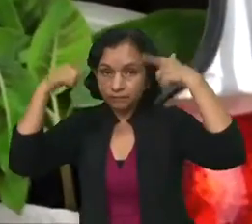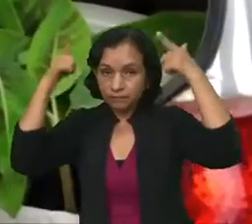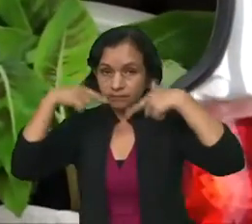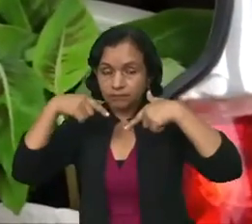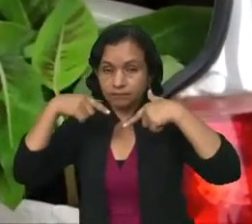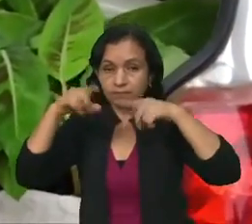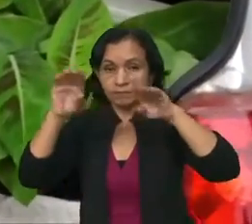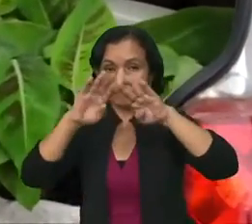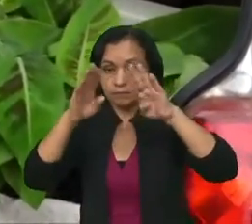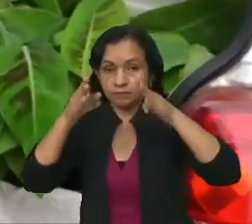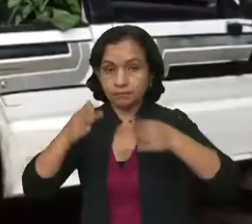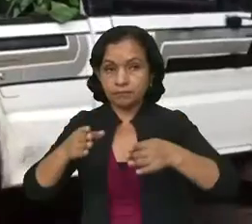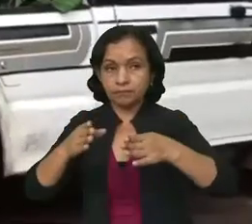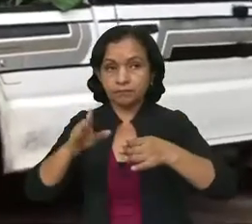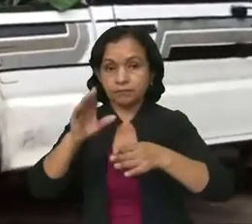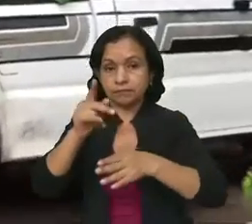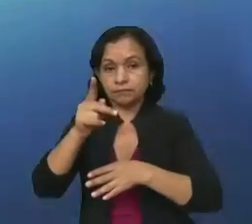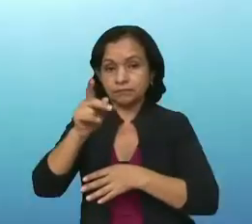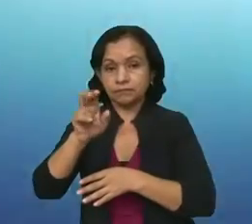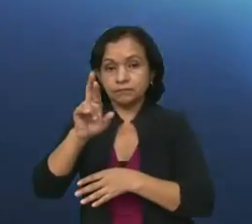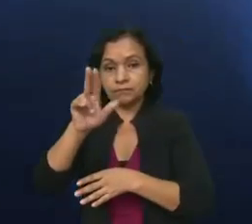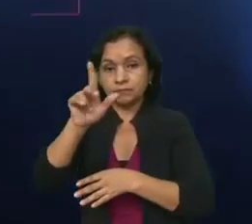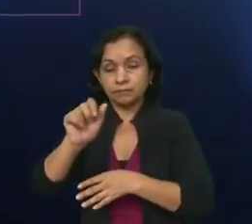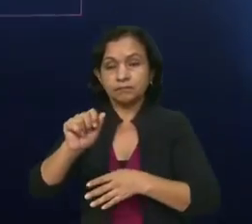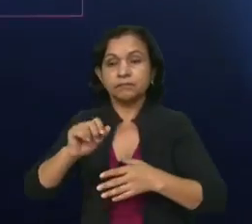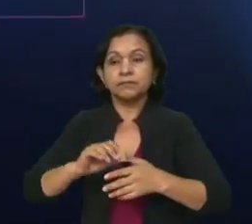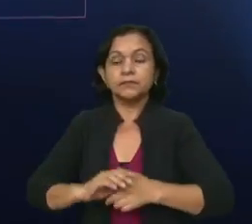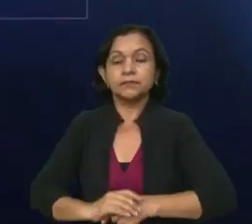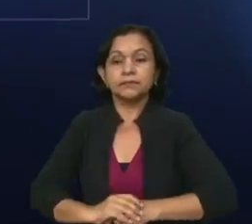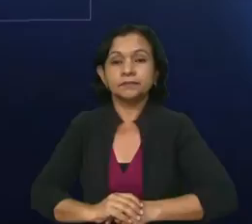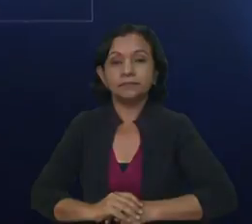de Alejiron Zúñiga, Carla Sainz Padilla.